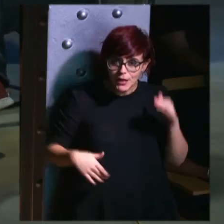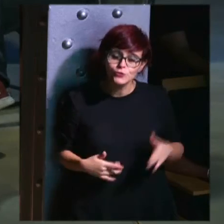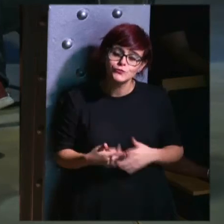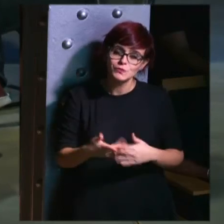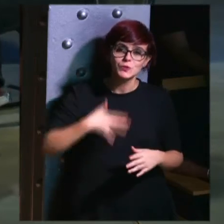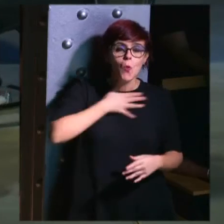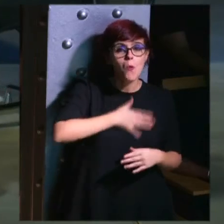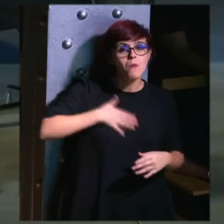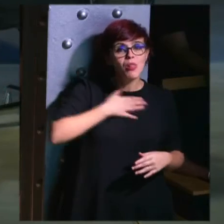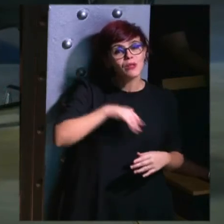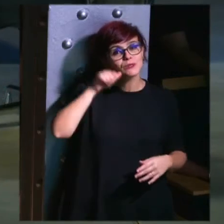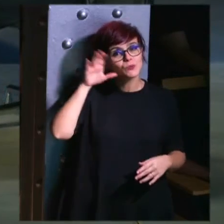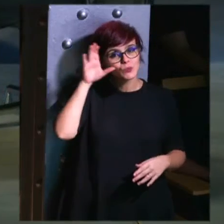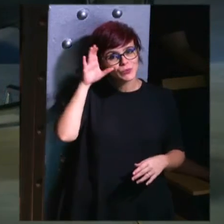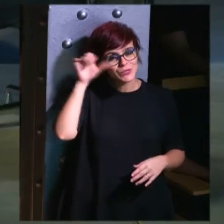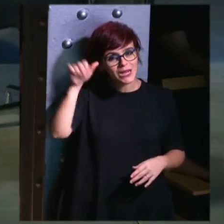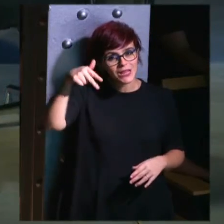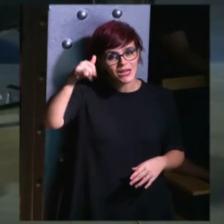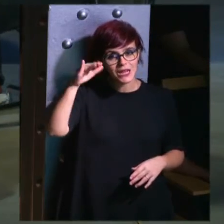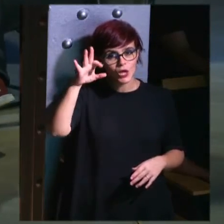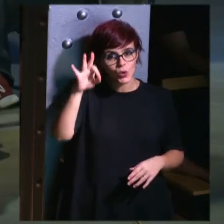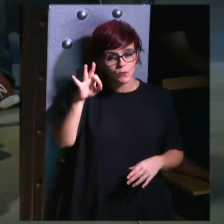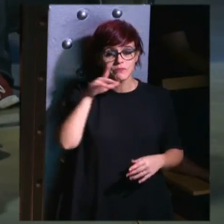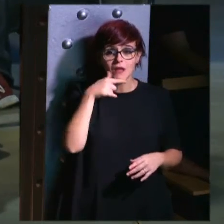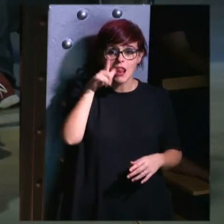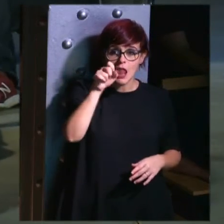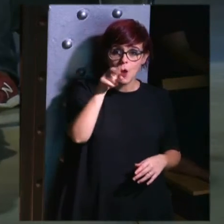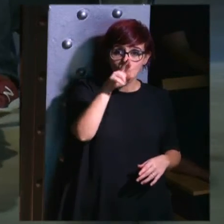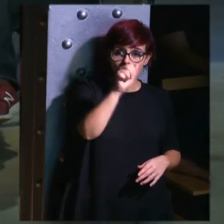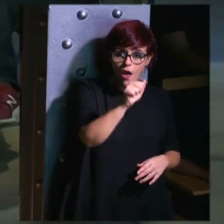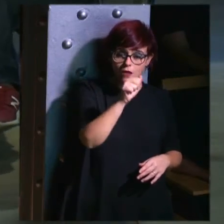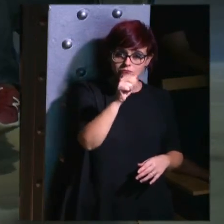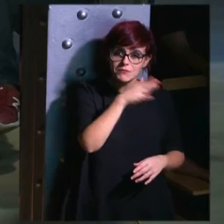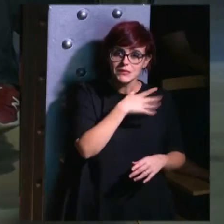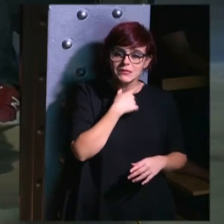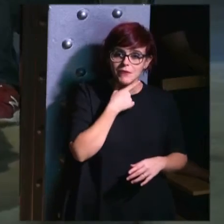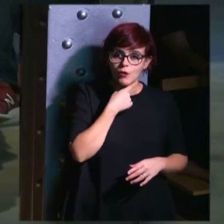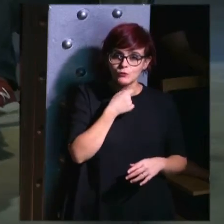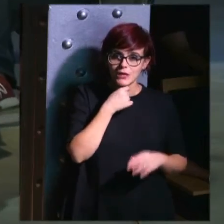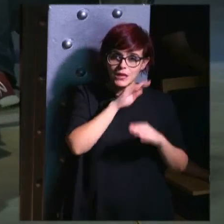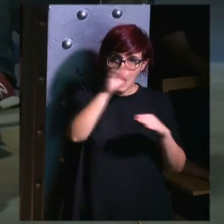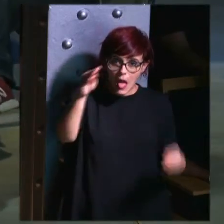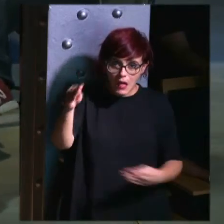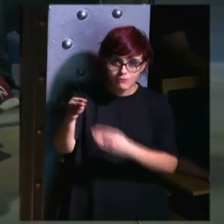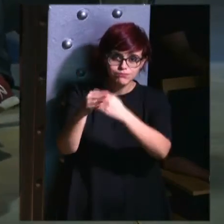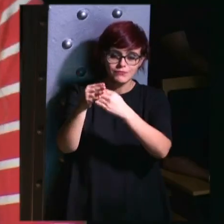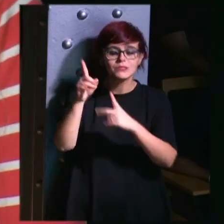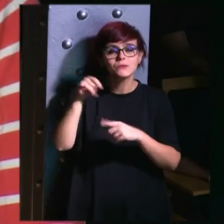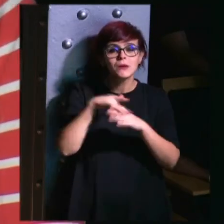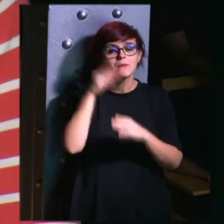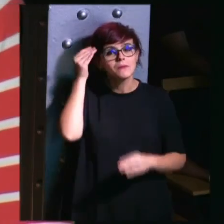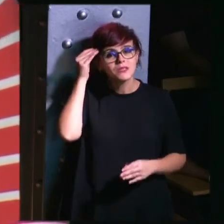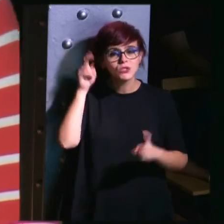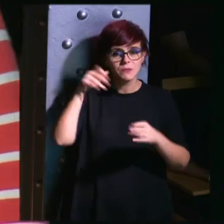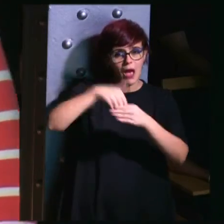placer escucharte, Nico. Laura, no sé si quieres añadir algo más. Yo me gustaría puntualizar alguna cosa, Nico. Sí que creo que la importancia